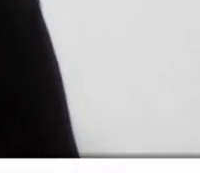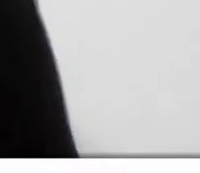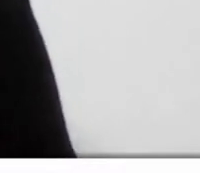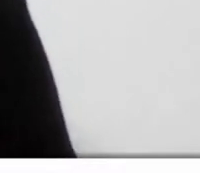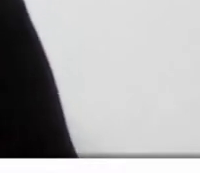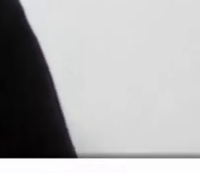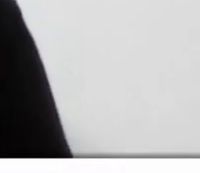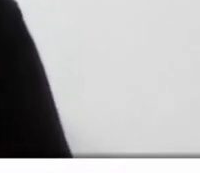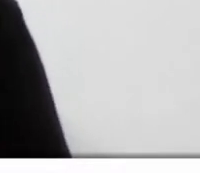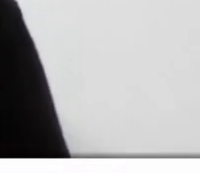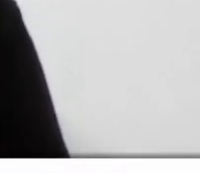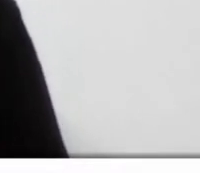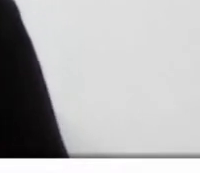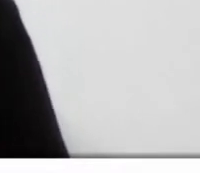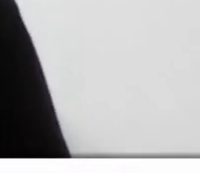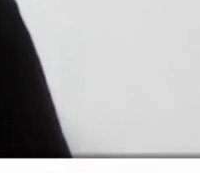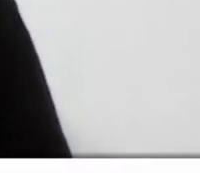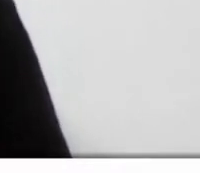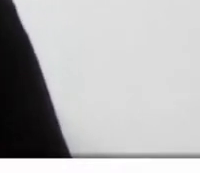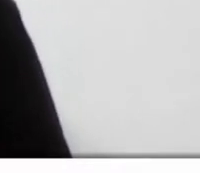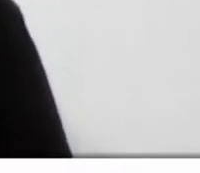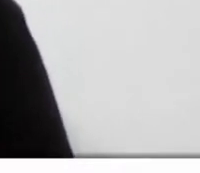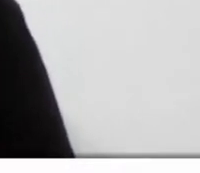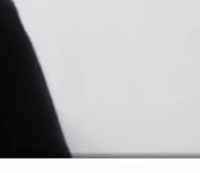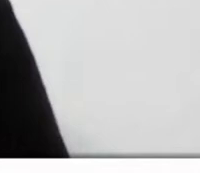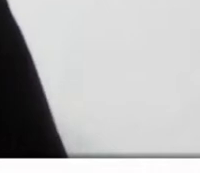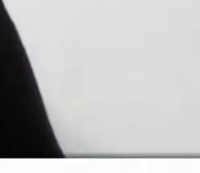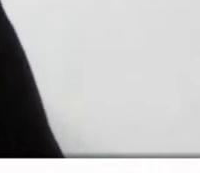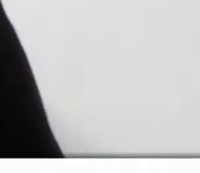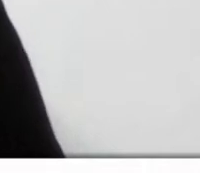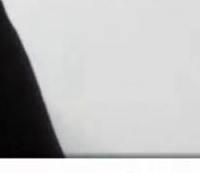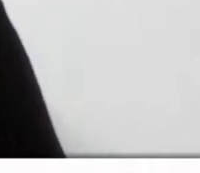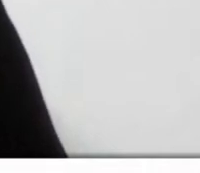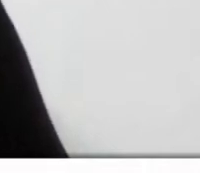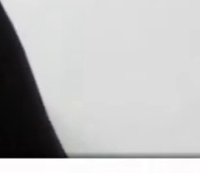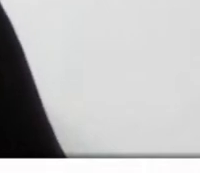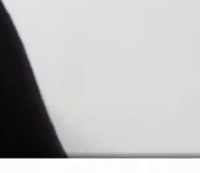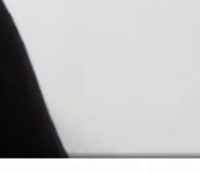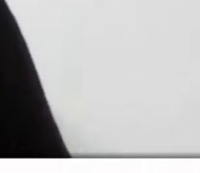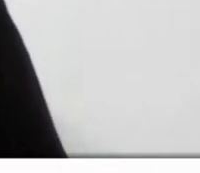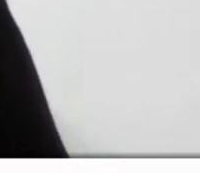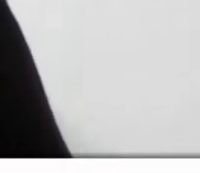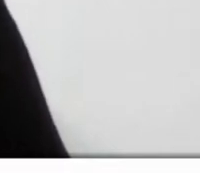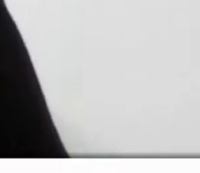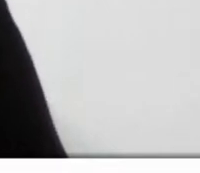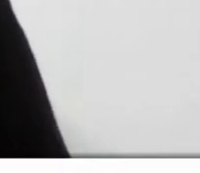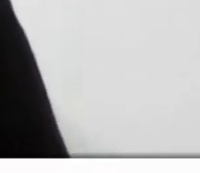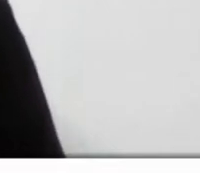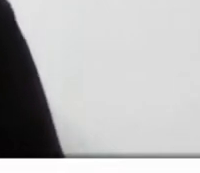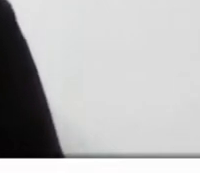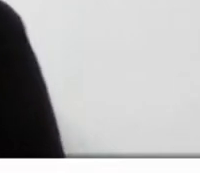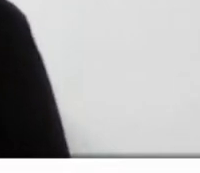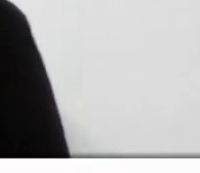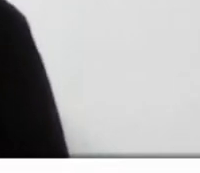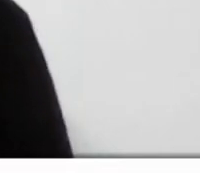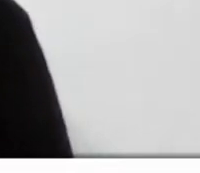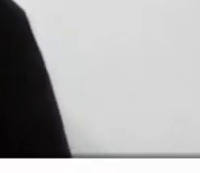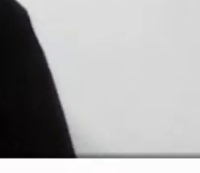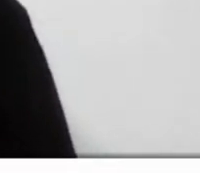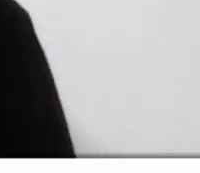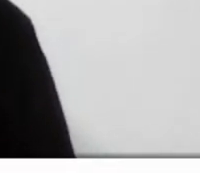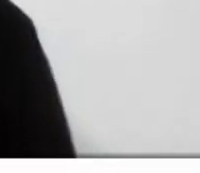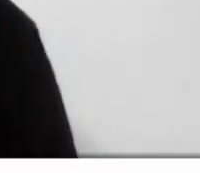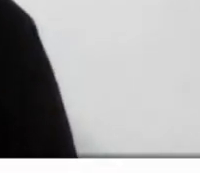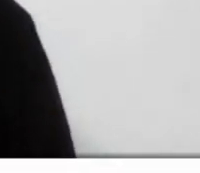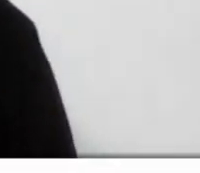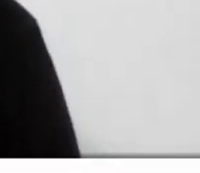algún prurito cuando hablamos de la ruralidad en una provincia como la nuestra que está llena de chacareros. Había